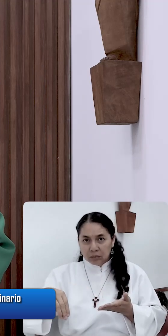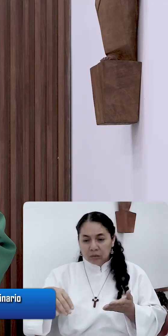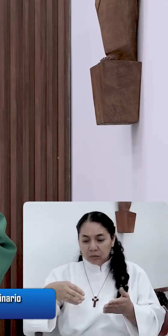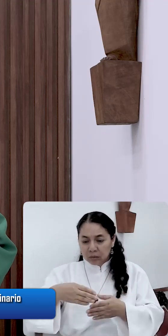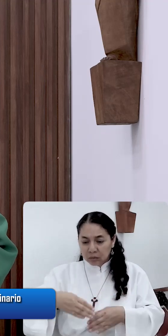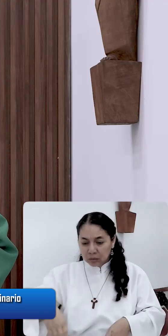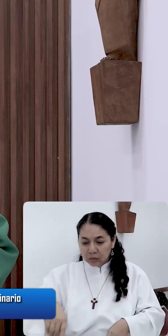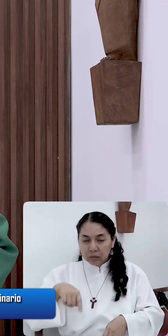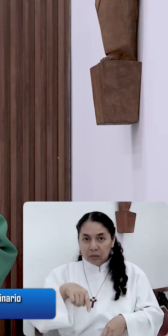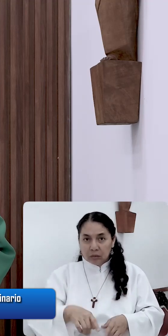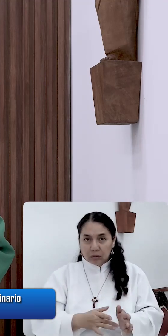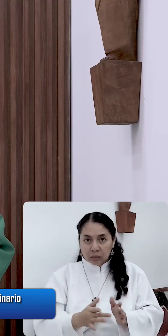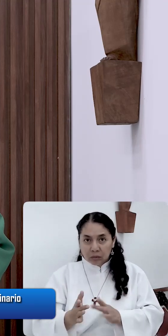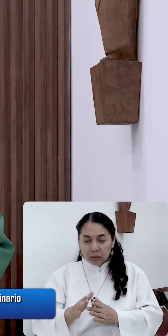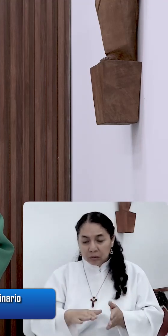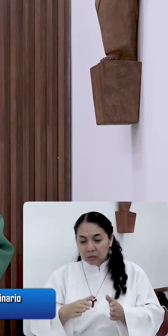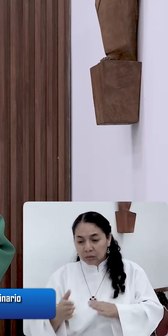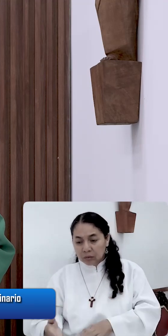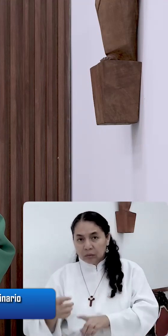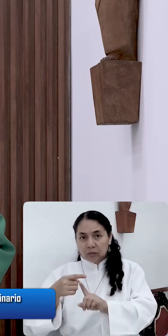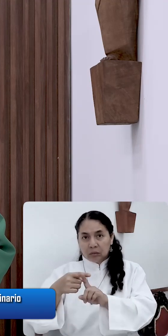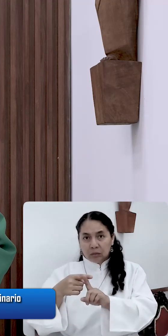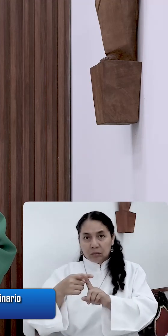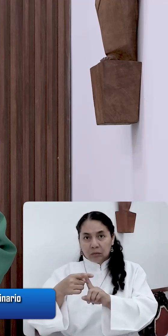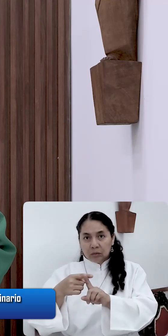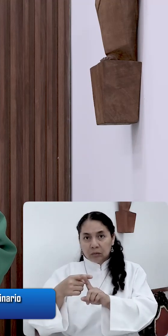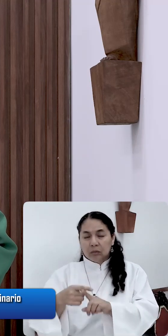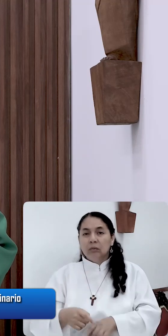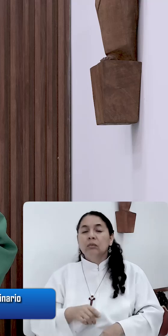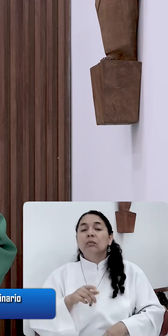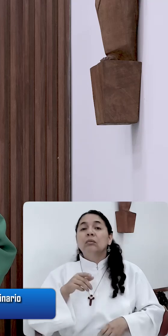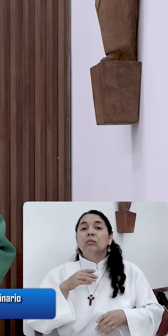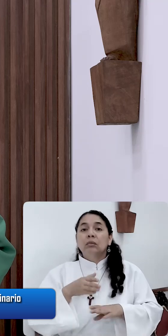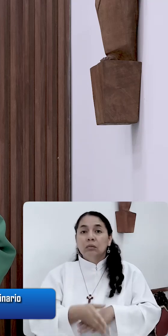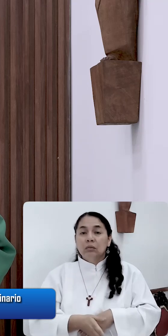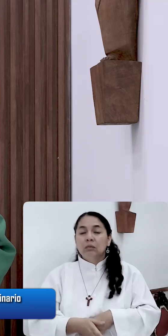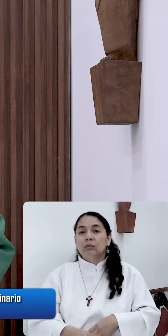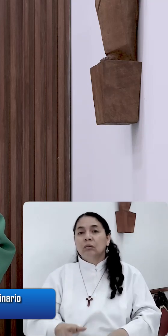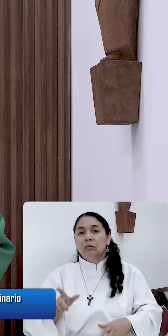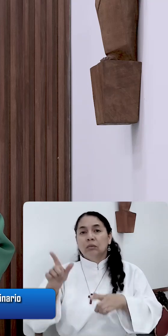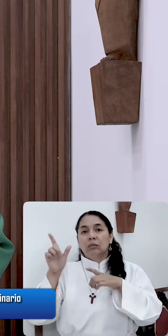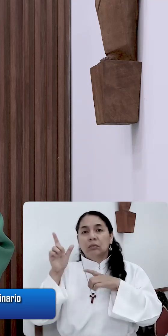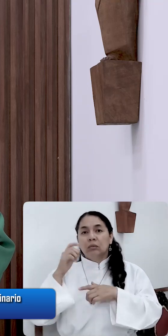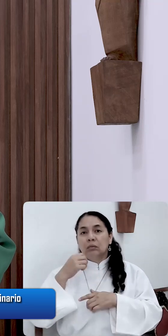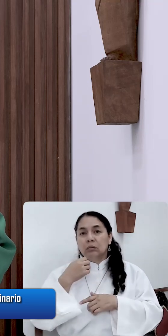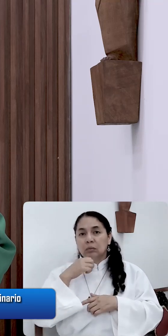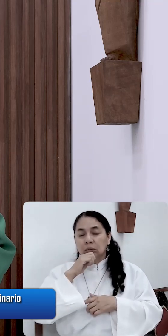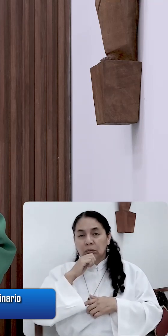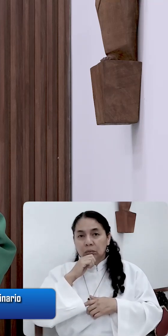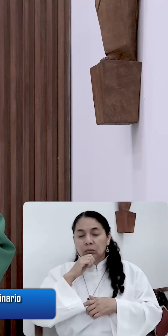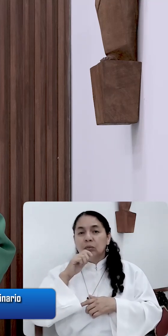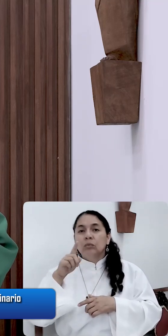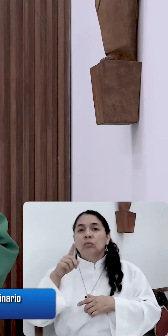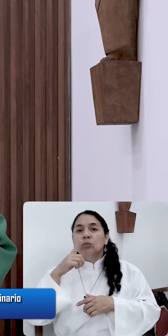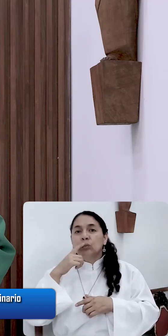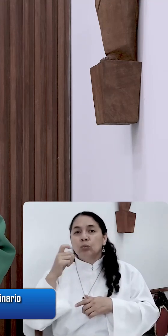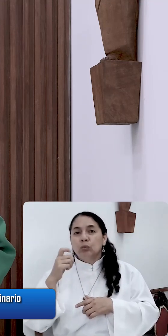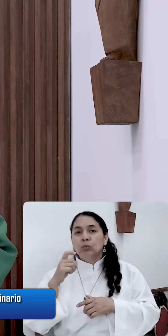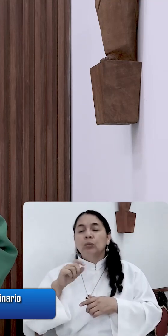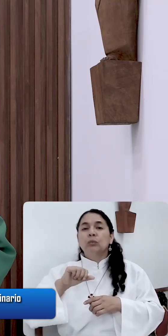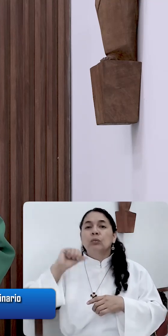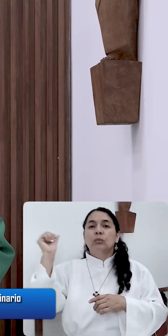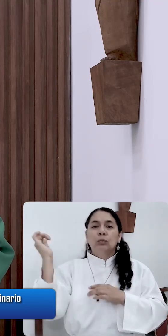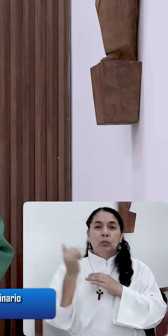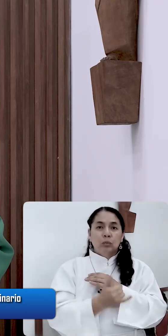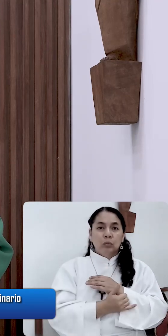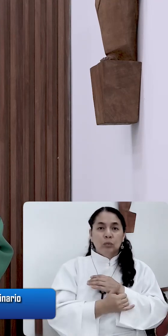final, cuando Jesús muere en la cruz, va a ser un soldado romano, un extranjero, alguien que no